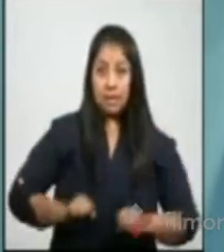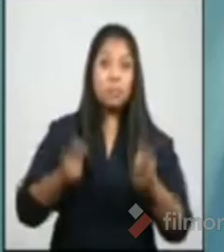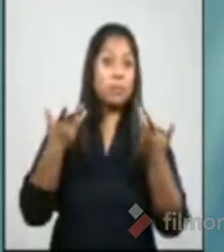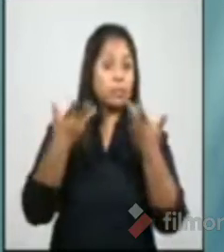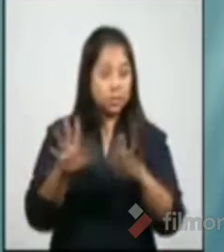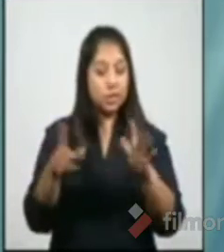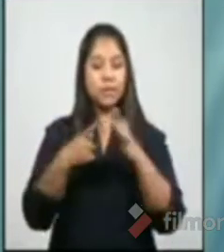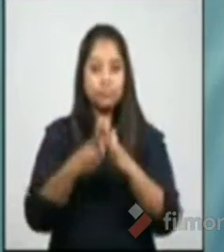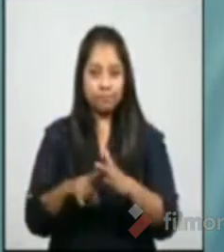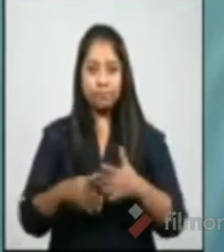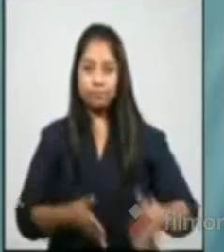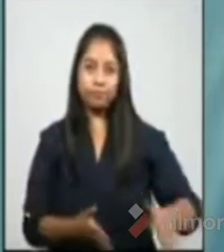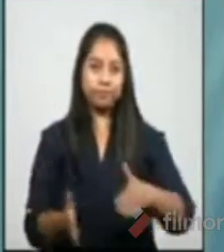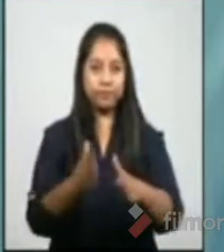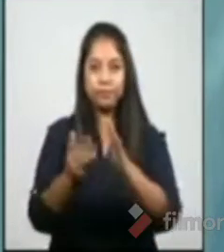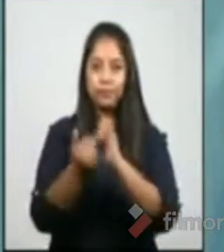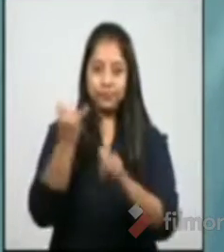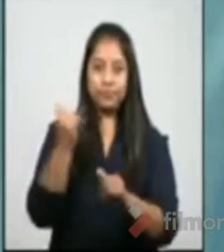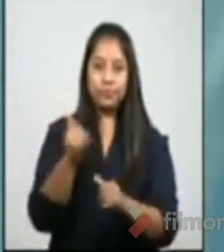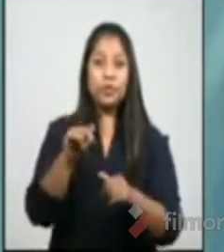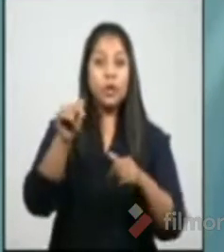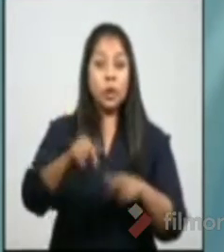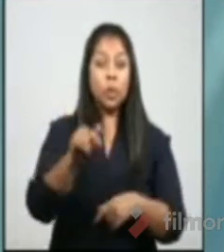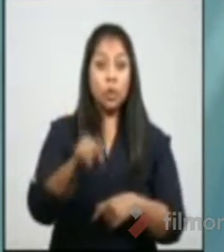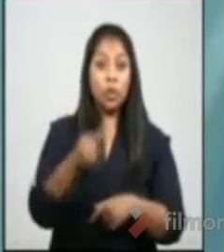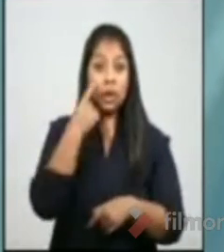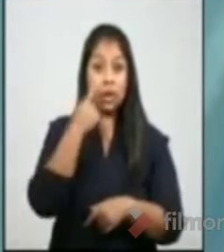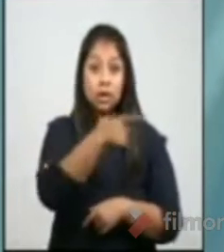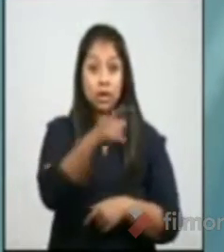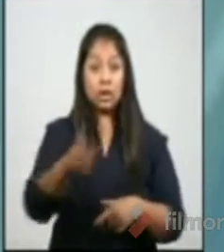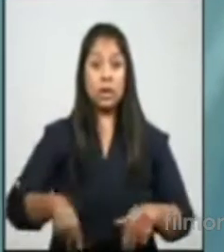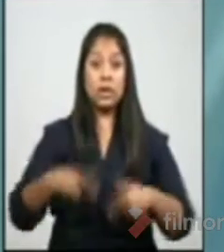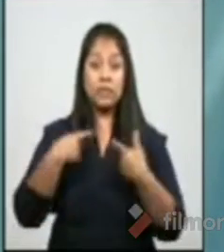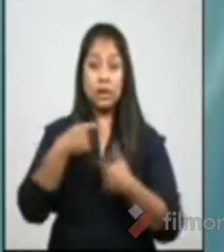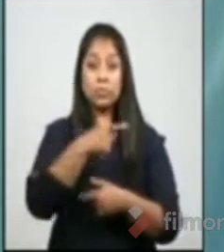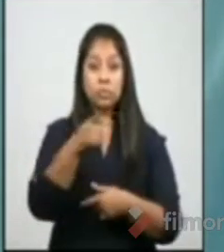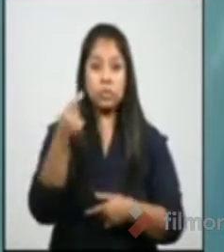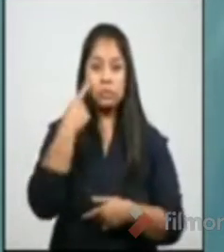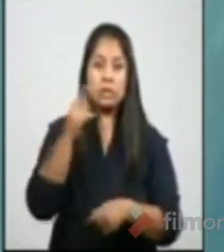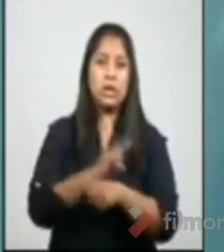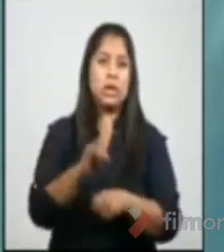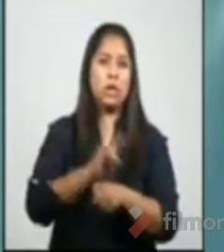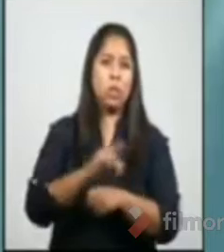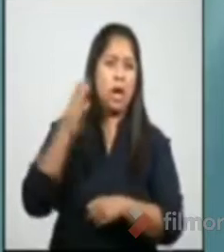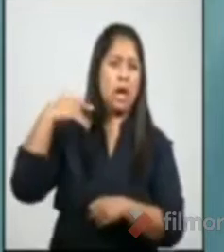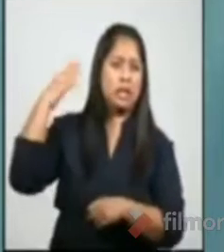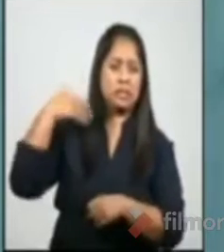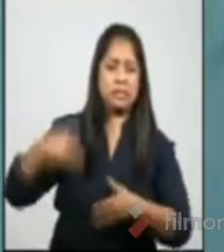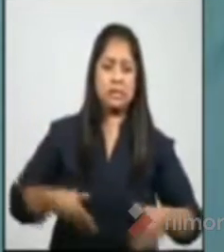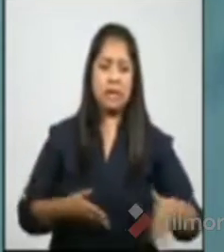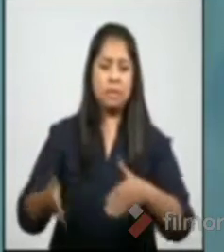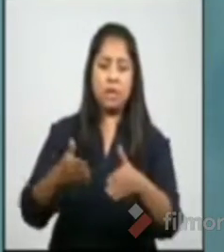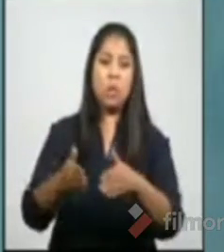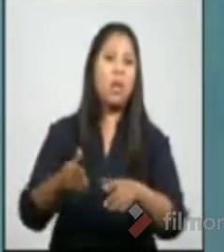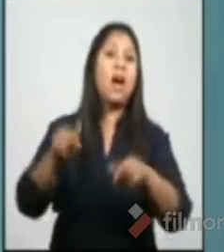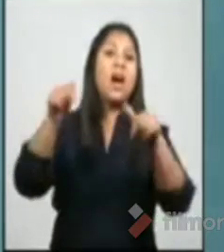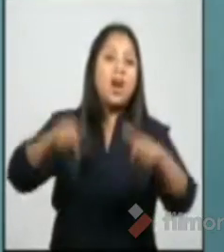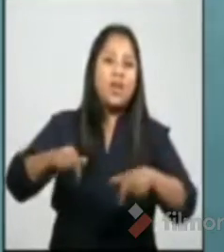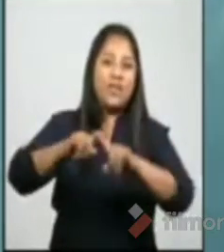inaugurando. Hoy la vida de ustedes creo que ha cambiado, las veces que ya han usado el camino, es totalmente otra